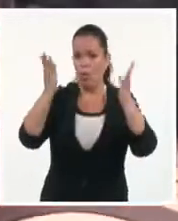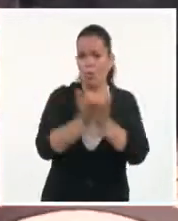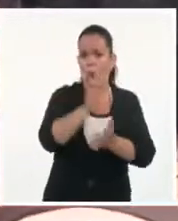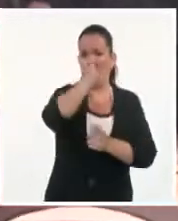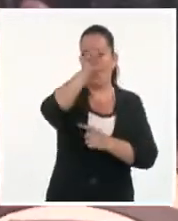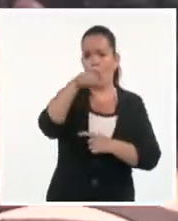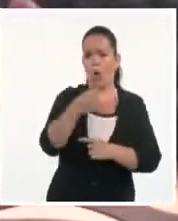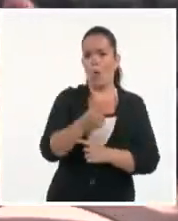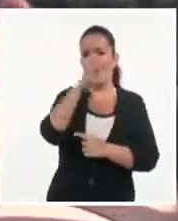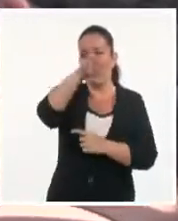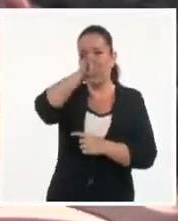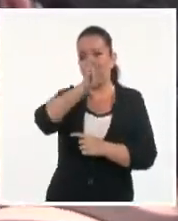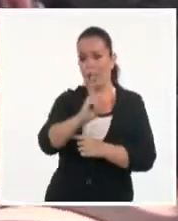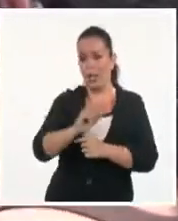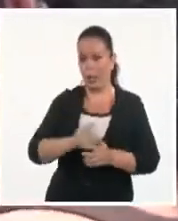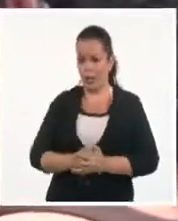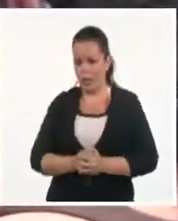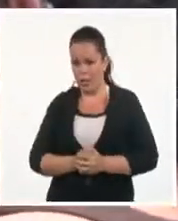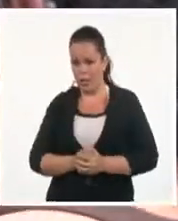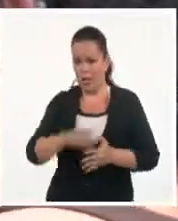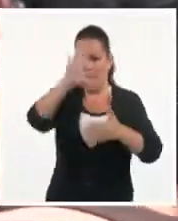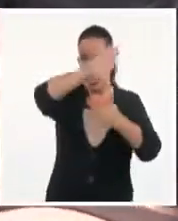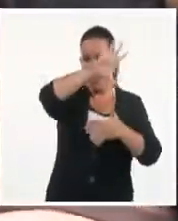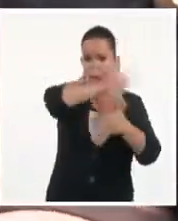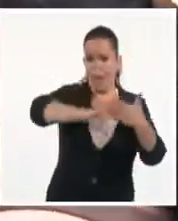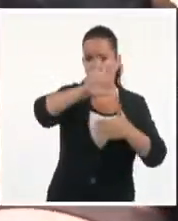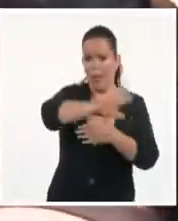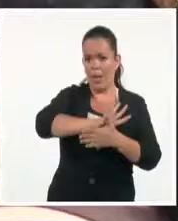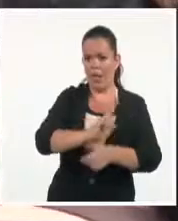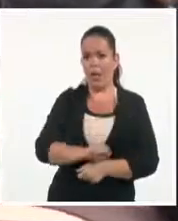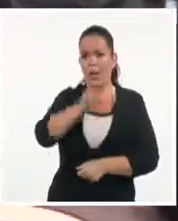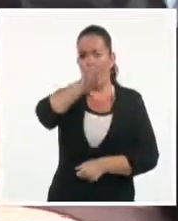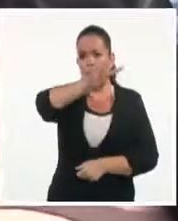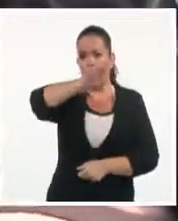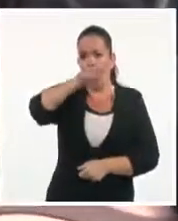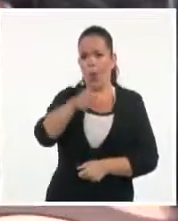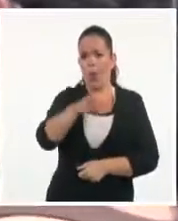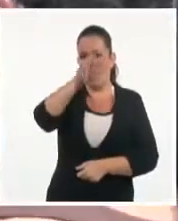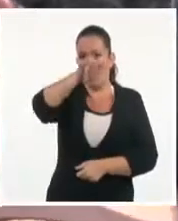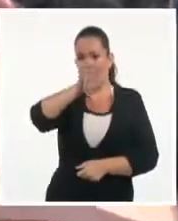más de 2,6 y nosotros tenemos 0,64. Eso quiere decir que por